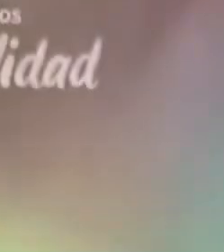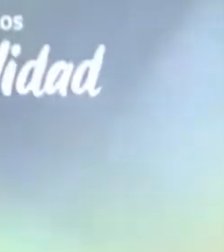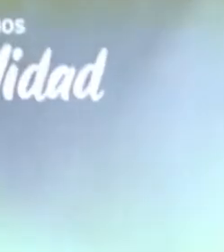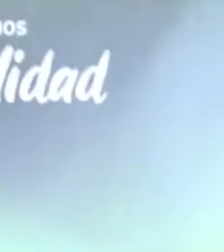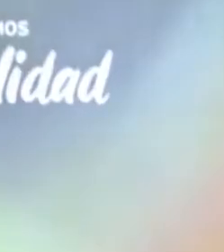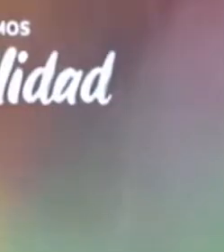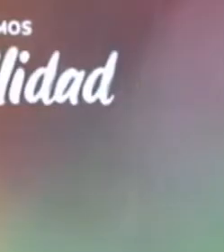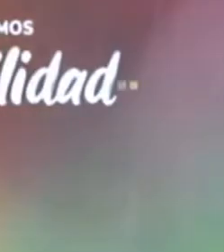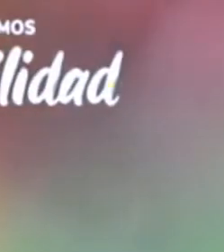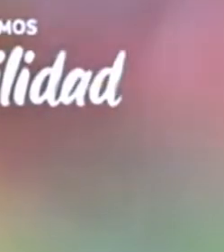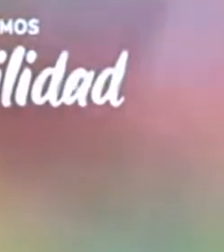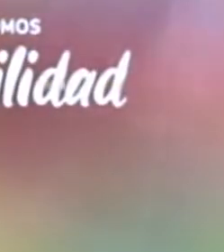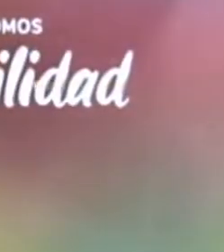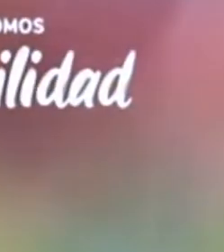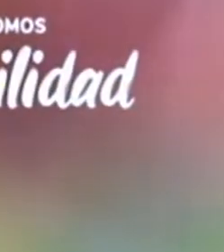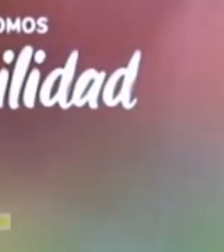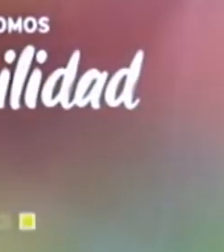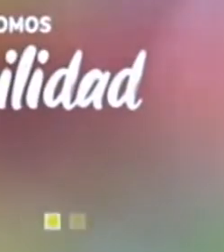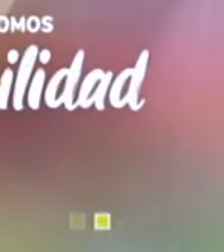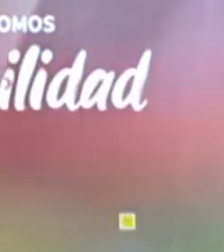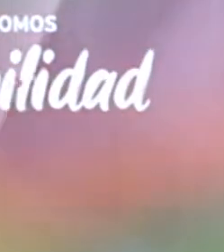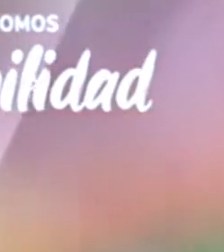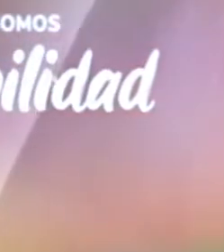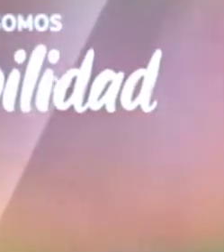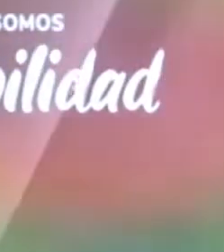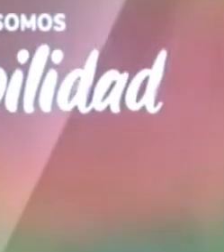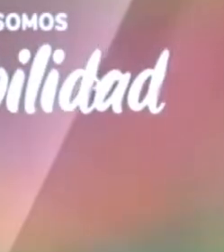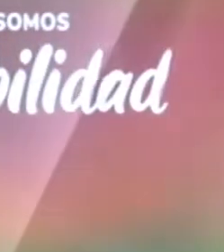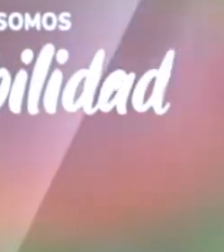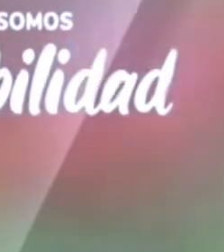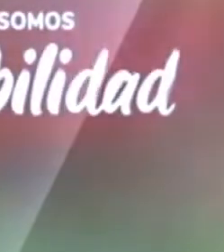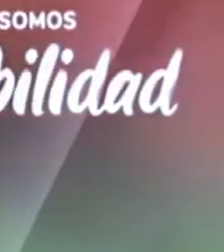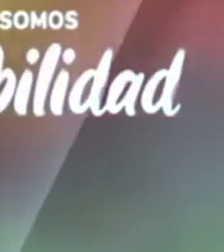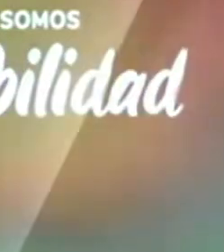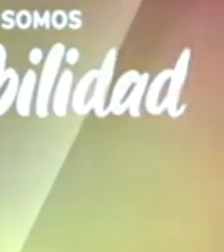deseamos. Cooperando, somos sostenibilidad.